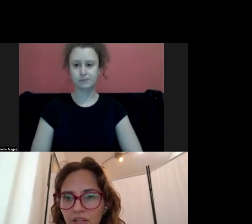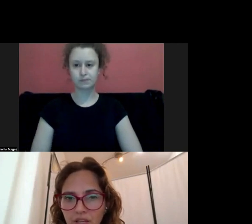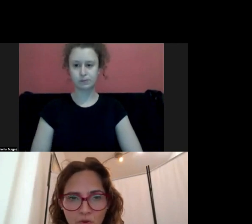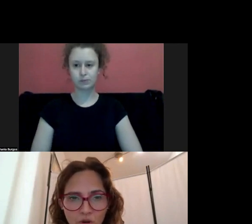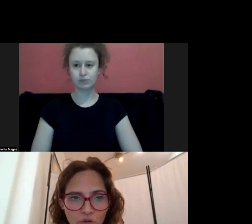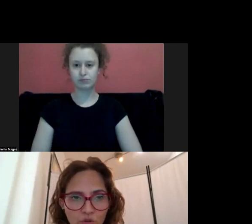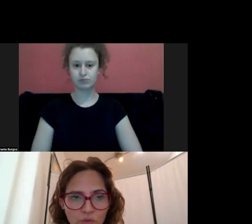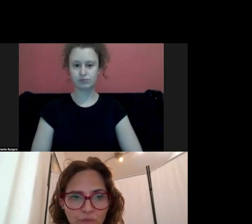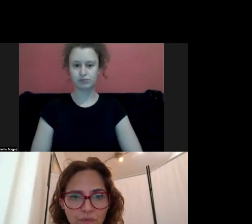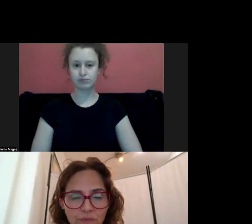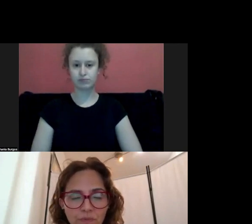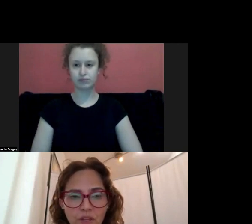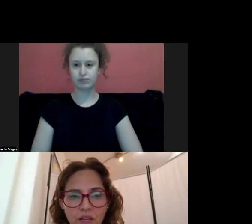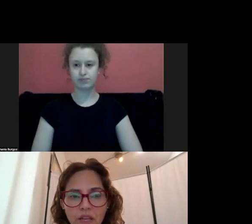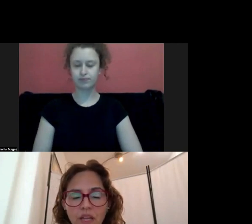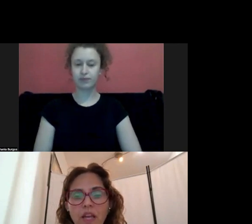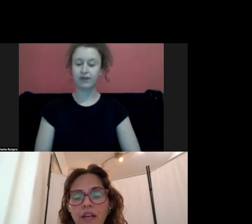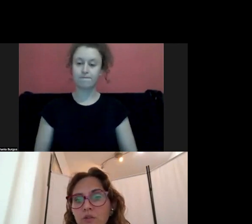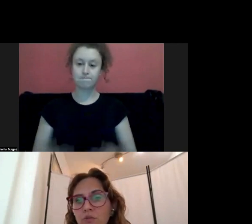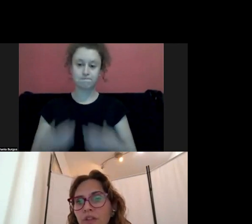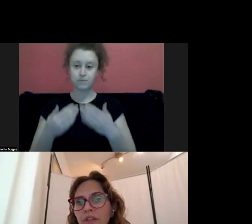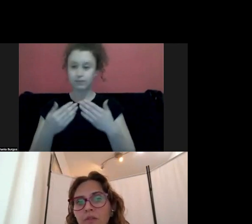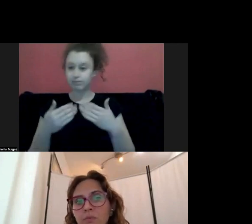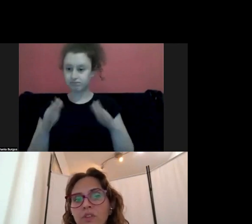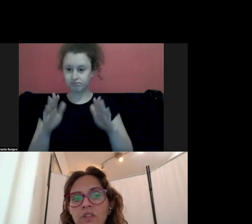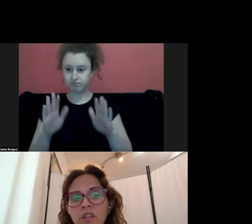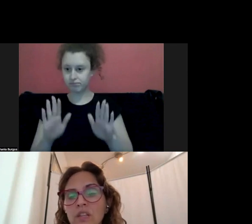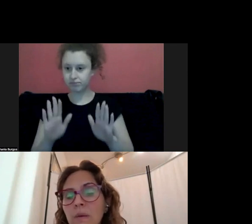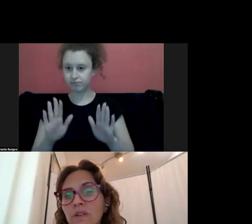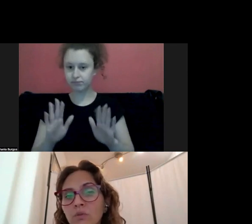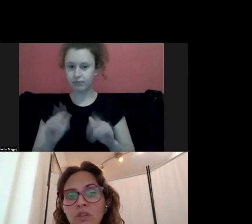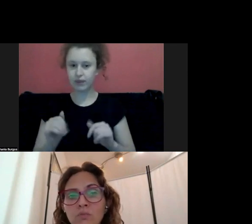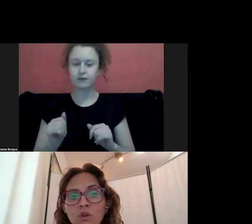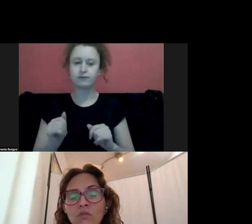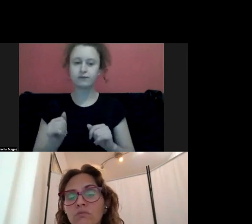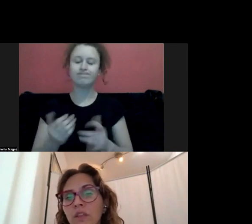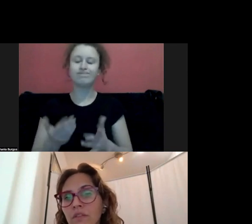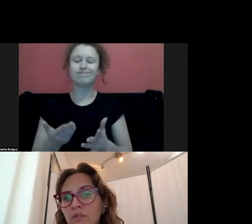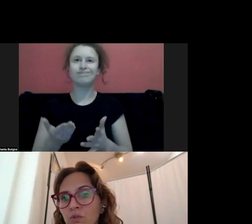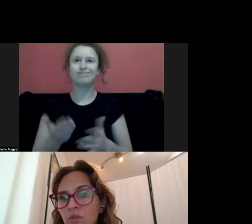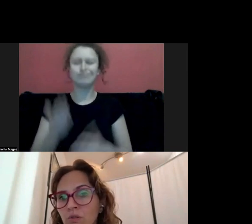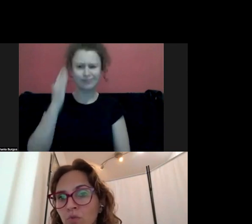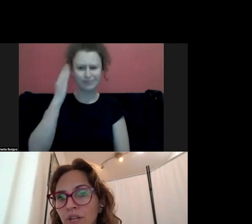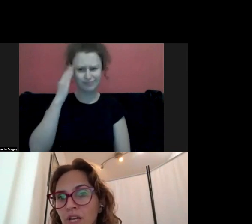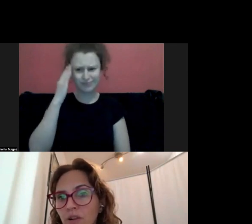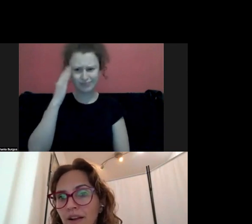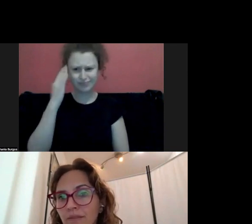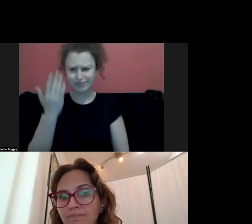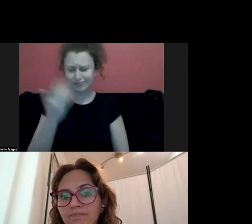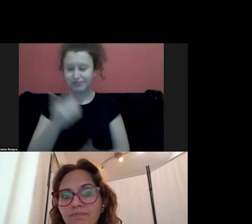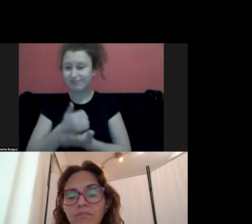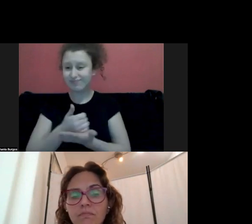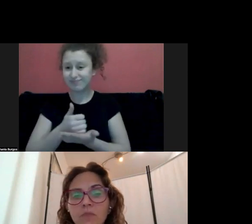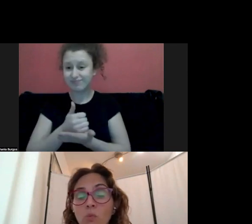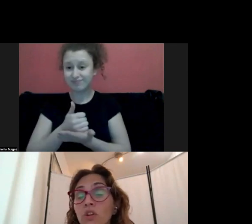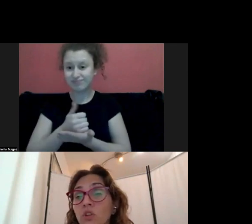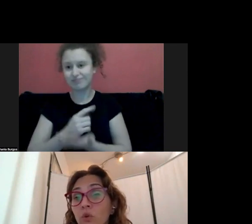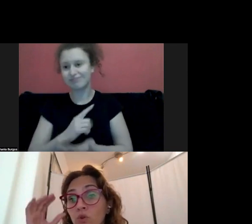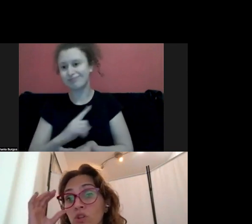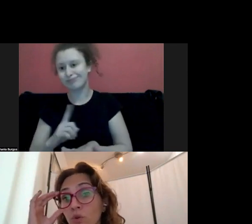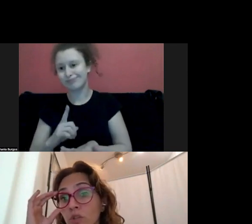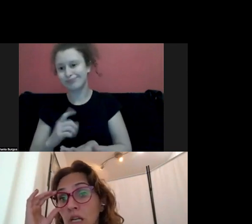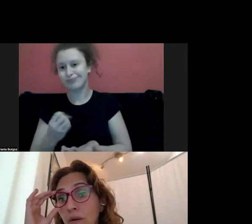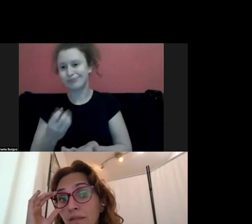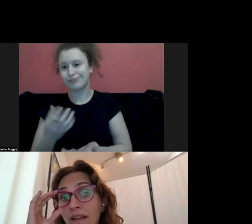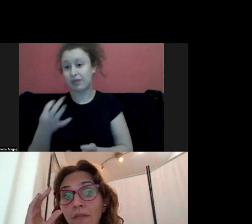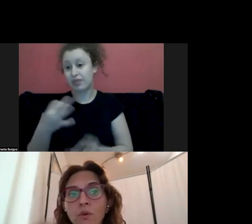pues seguimos. ¿Qué sucede? Pues que si no sabes de autismo, dices cosas como que ya hablará, como que todos